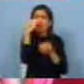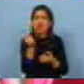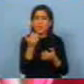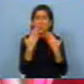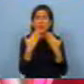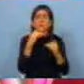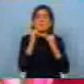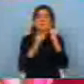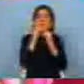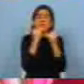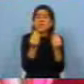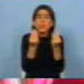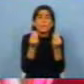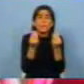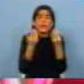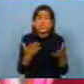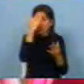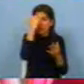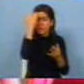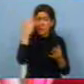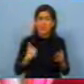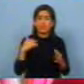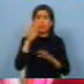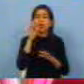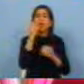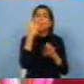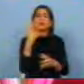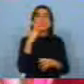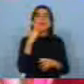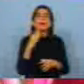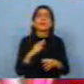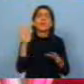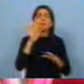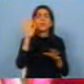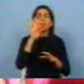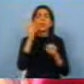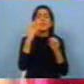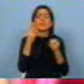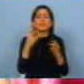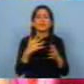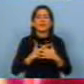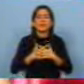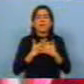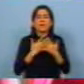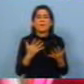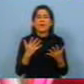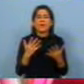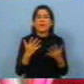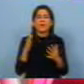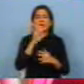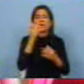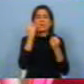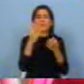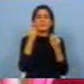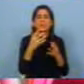gay. ¿Qué fue lo que pasó con Graciela Alfano? Rodrigo, buenas tardes. Hola, Vivi. ¿Cómo estás, mi amor? ¿Cómo